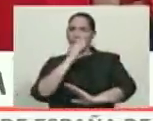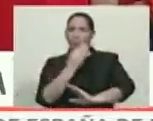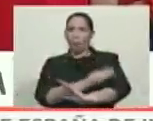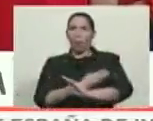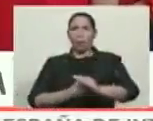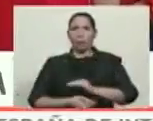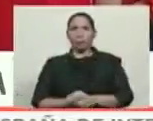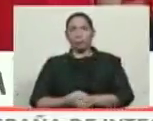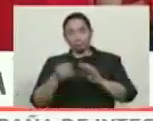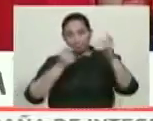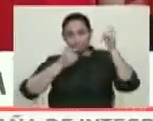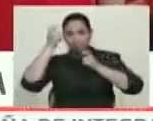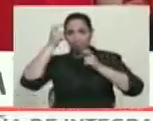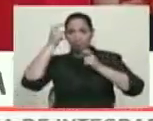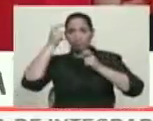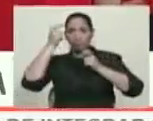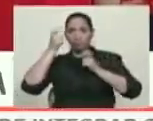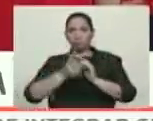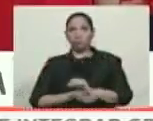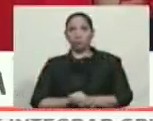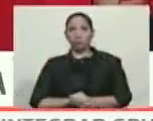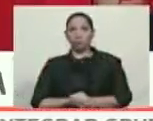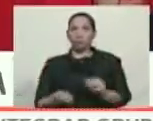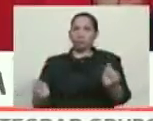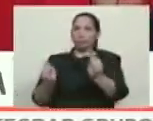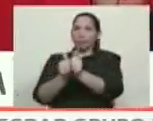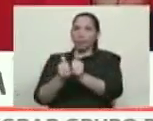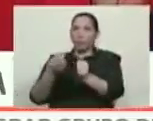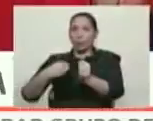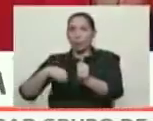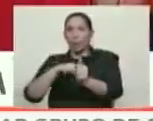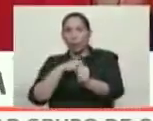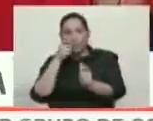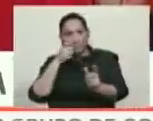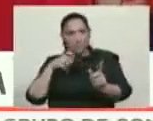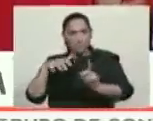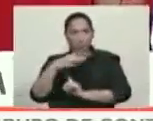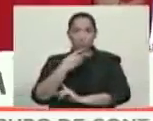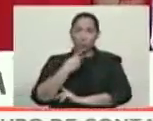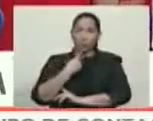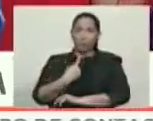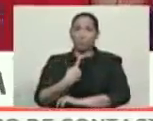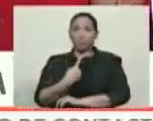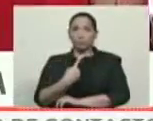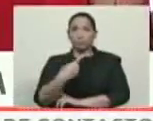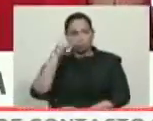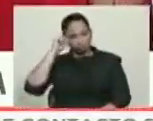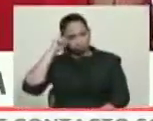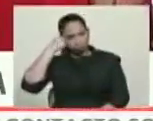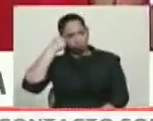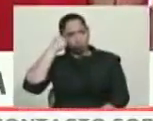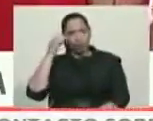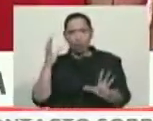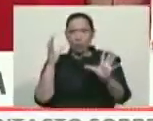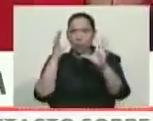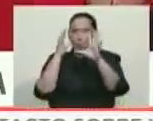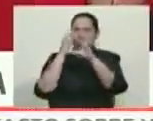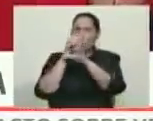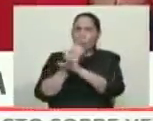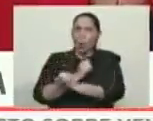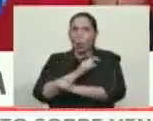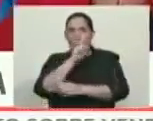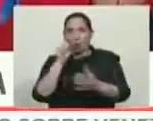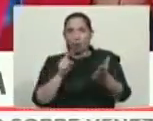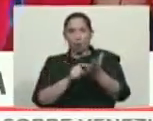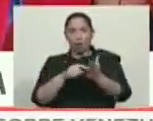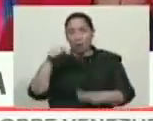el comandante Hugo Chávez al lado de nuestro pueblo. Y les decía que recordaba las noches enteras acá